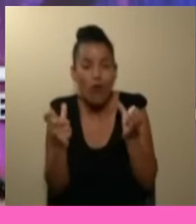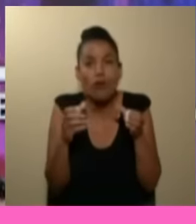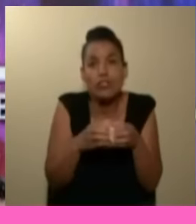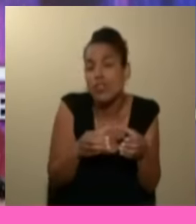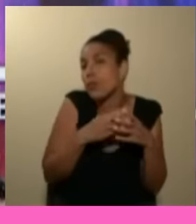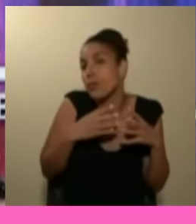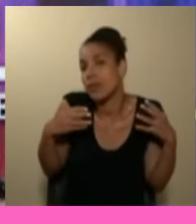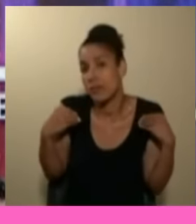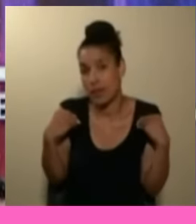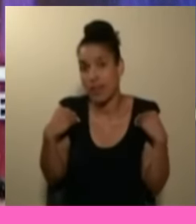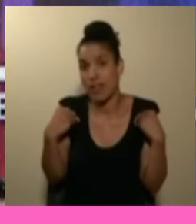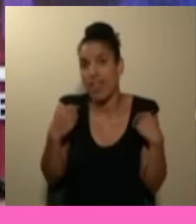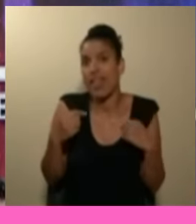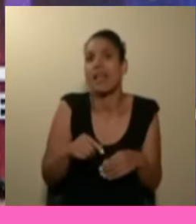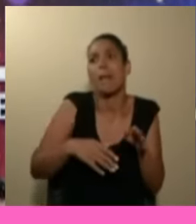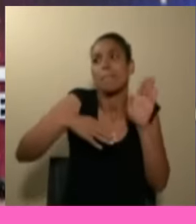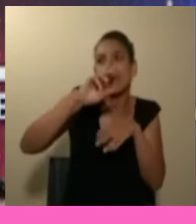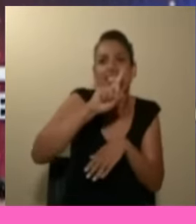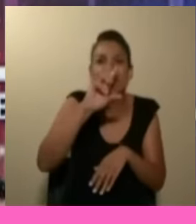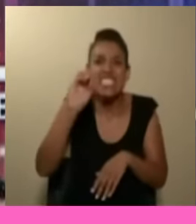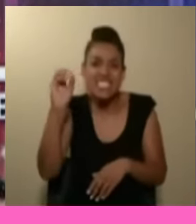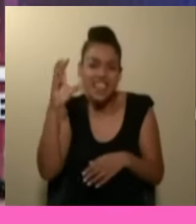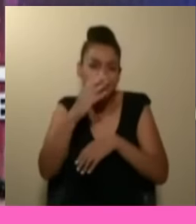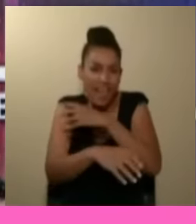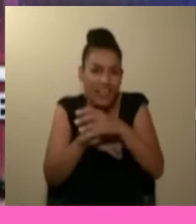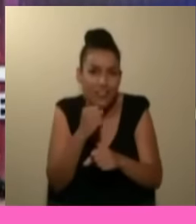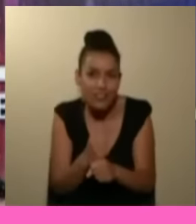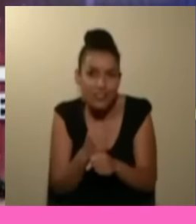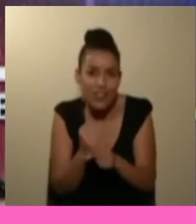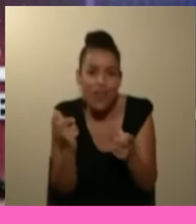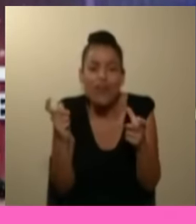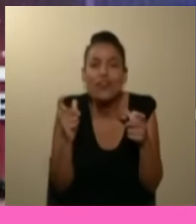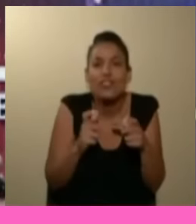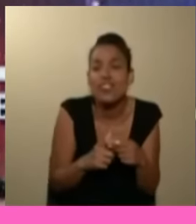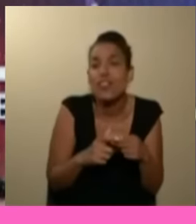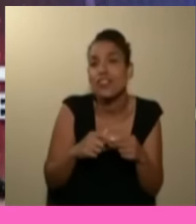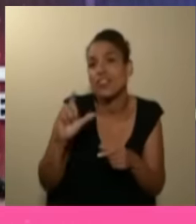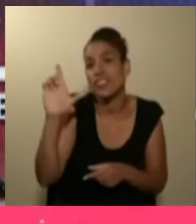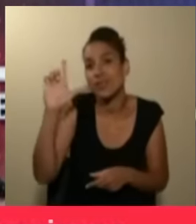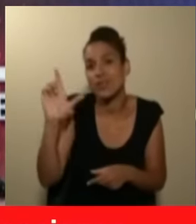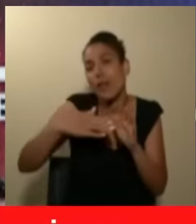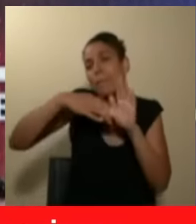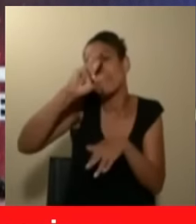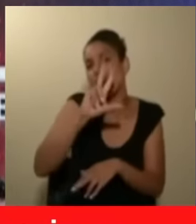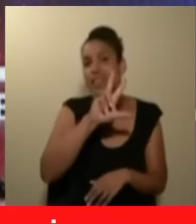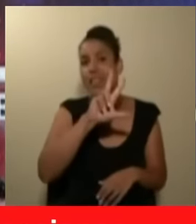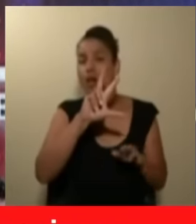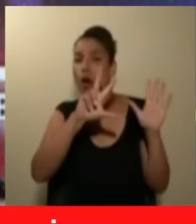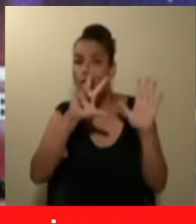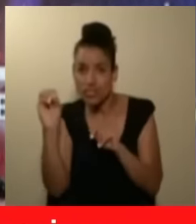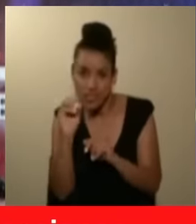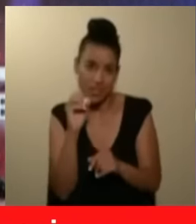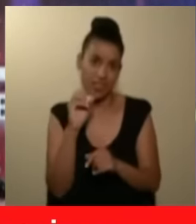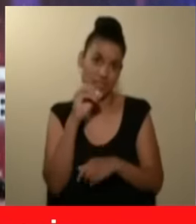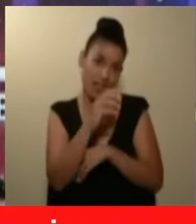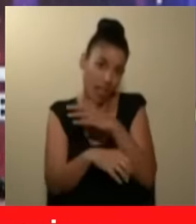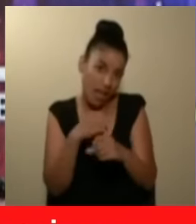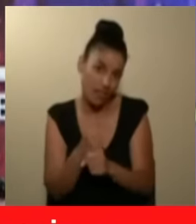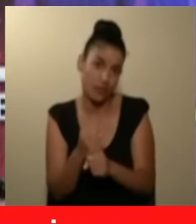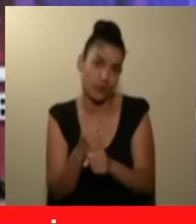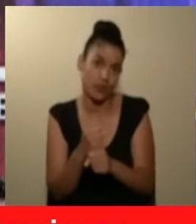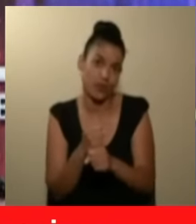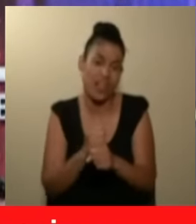primaria que tenía más de 100 años. Consejo de secundaria que tenía más de 80 años. Bueno, y elimina